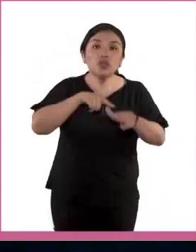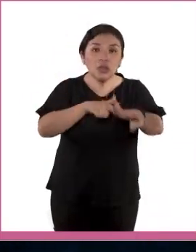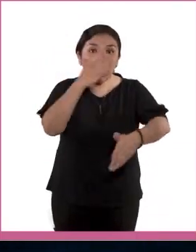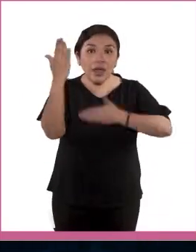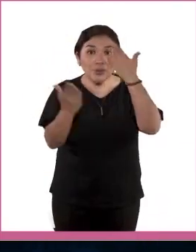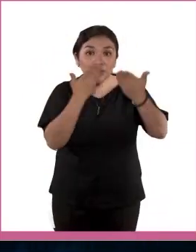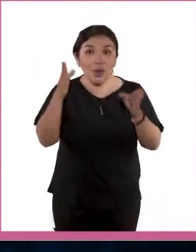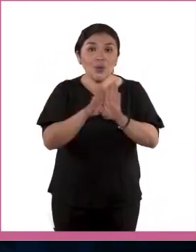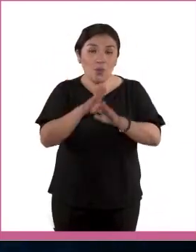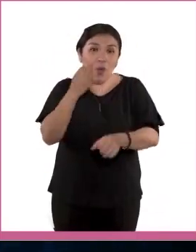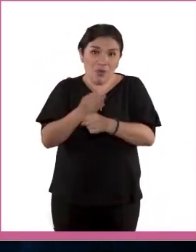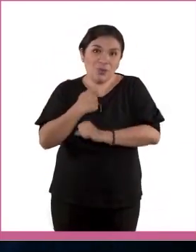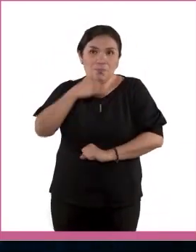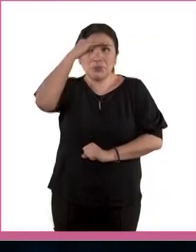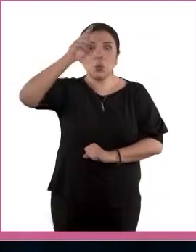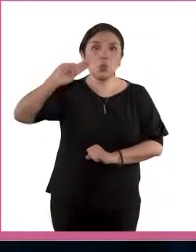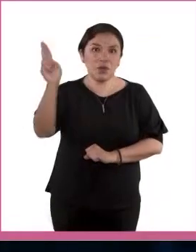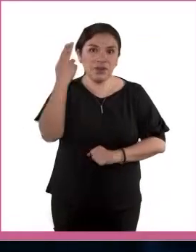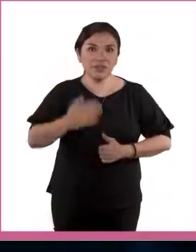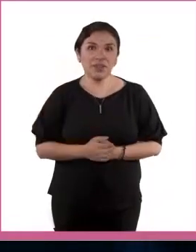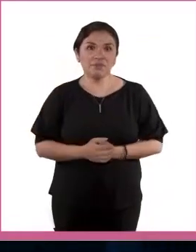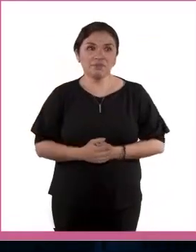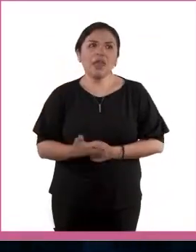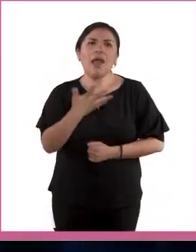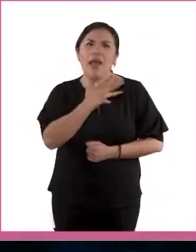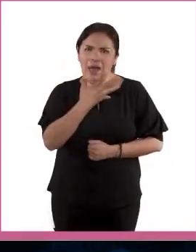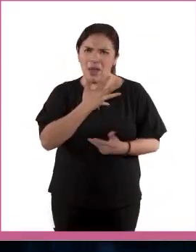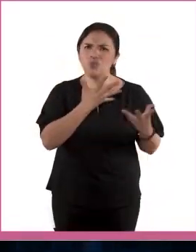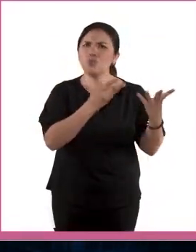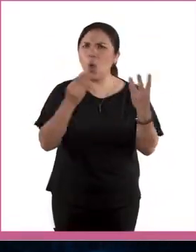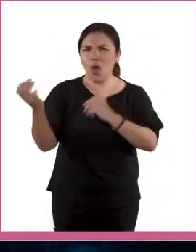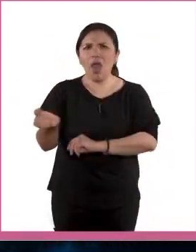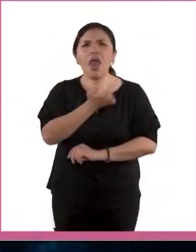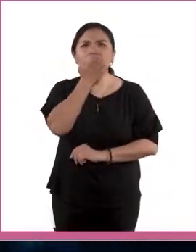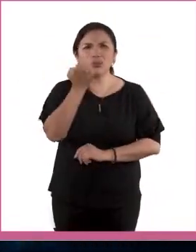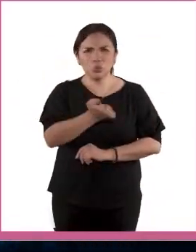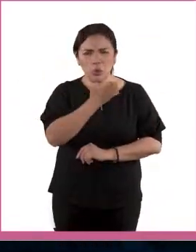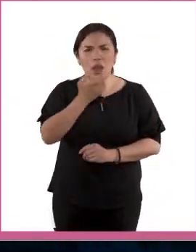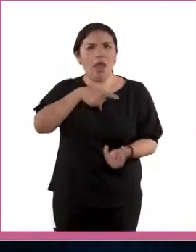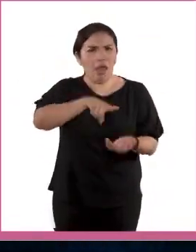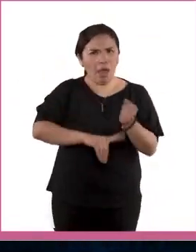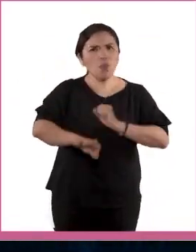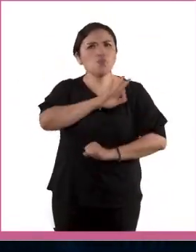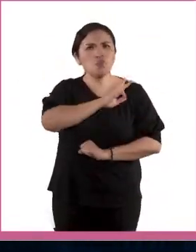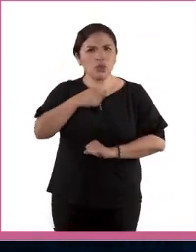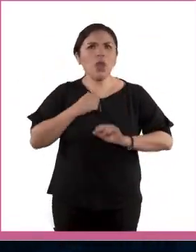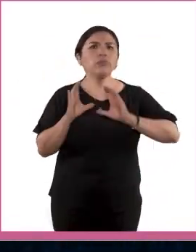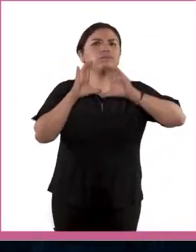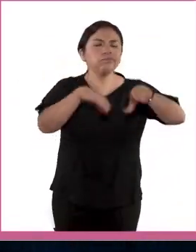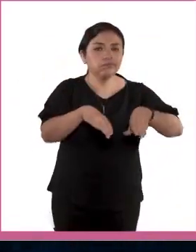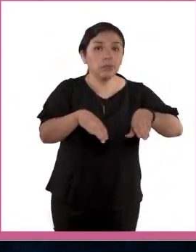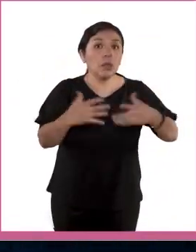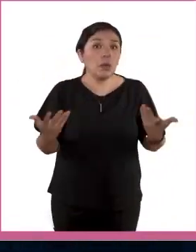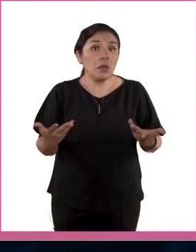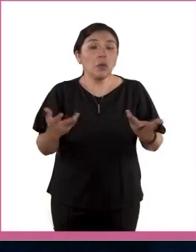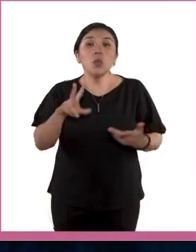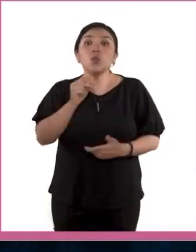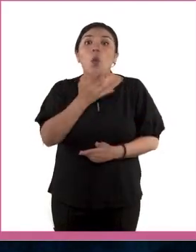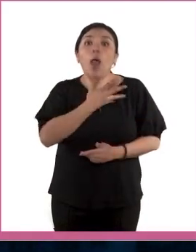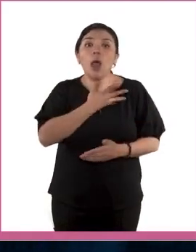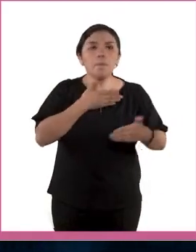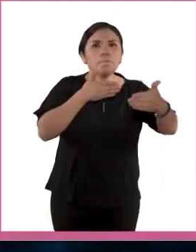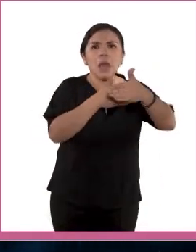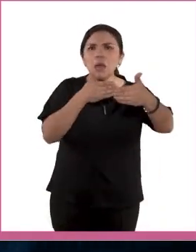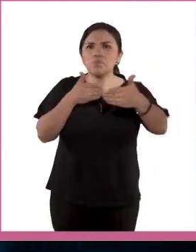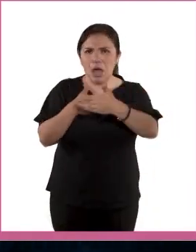continuar estudiando, en este caso la universidad. Entonces existe una gran cantidad de escuelas en las cuales puedo entrar y no hay